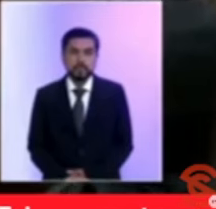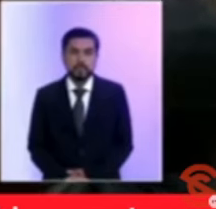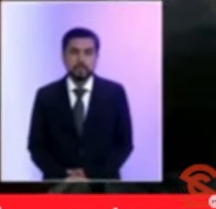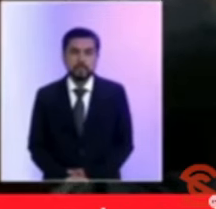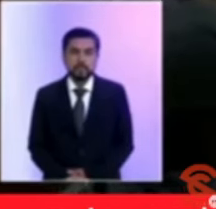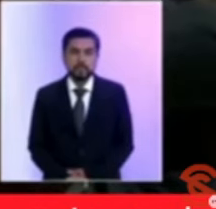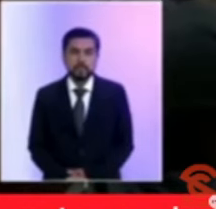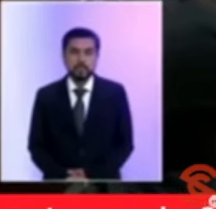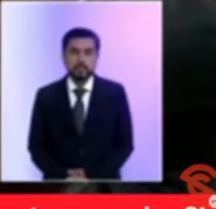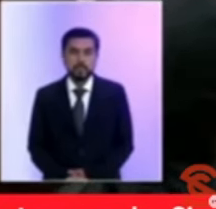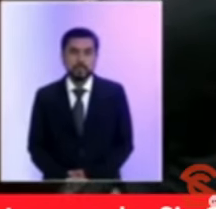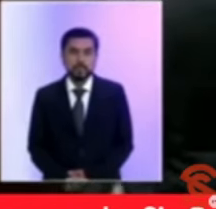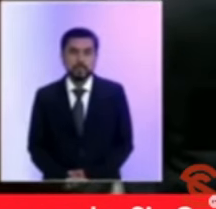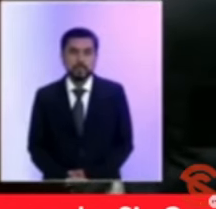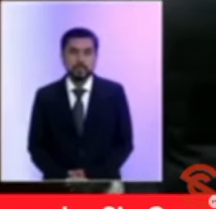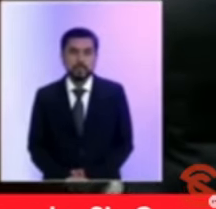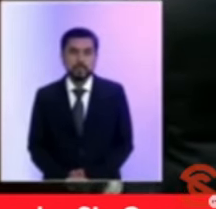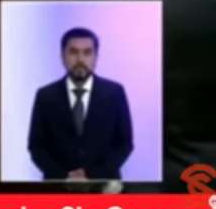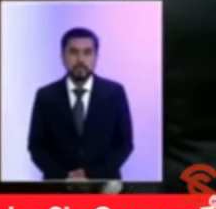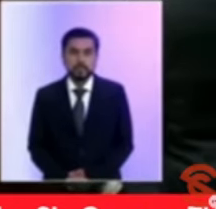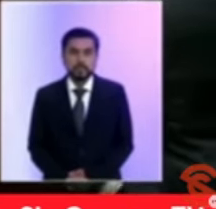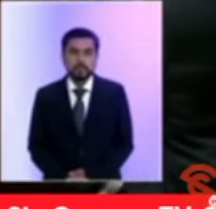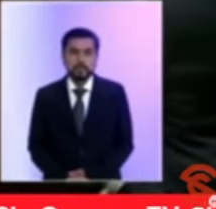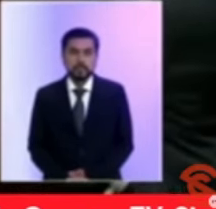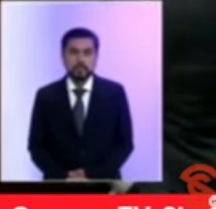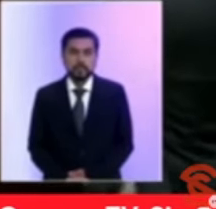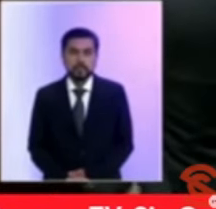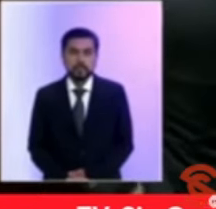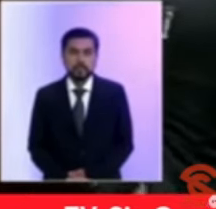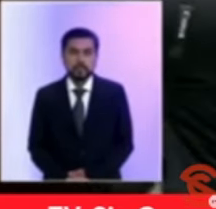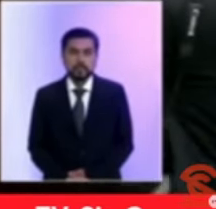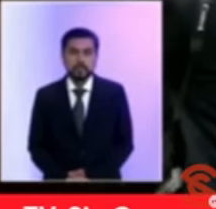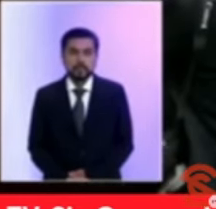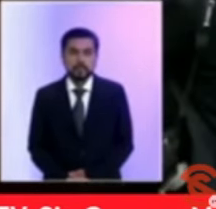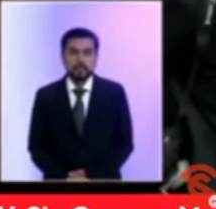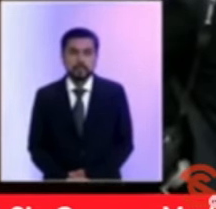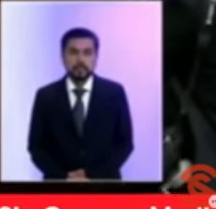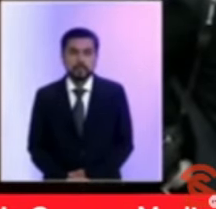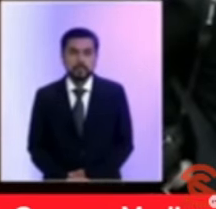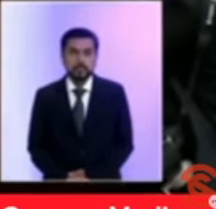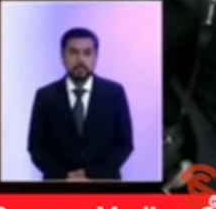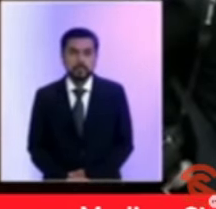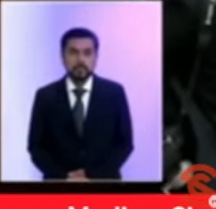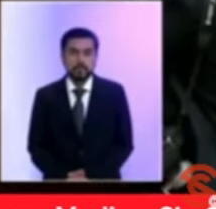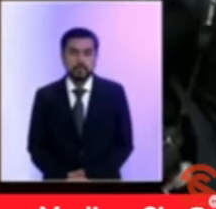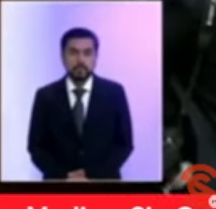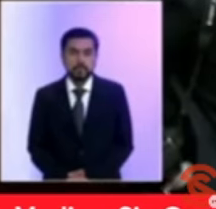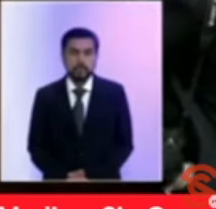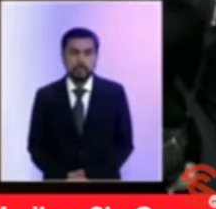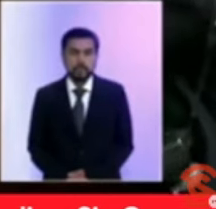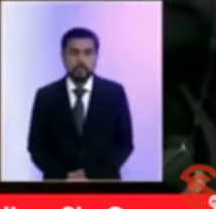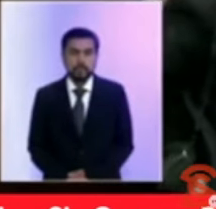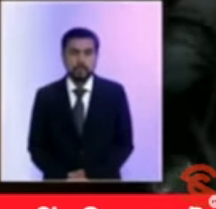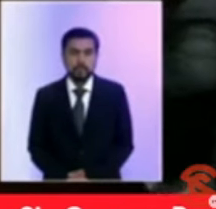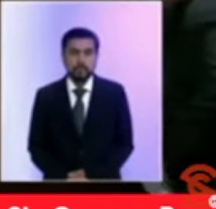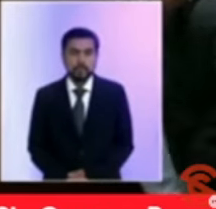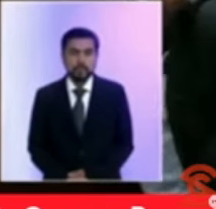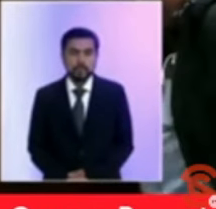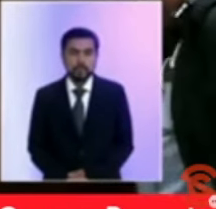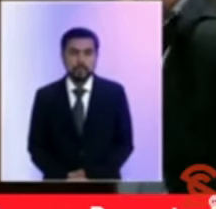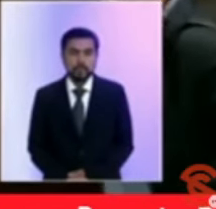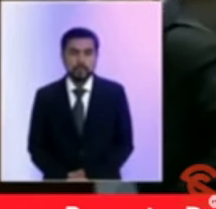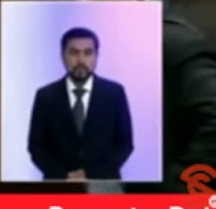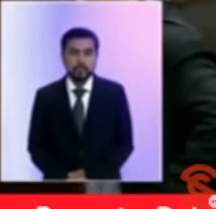original eh vamos a ver en estos momentos también como yanin otálora incluso Reyes Rodríguez